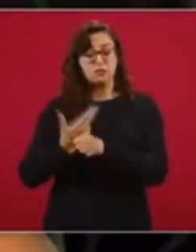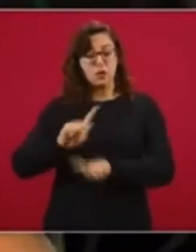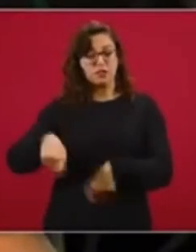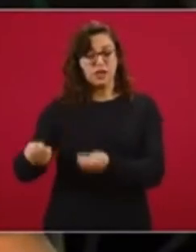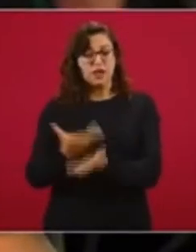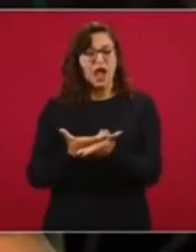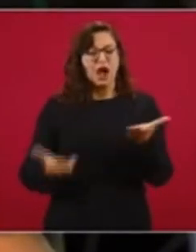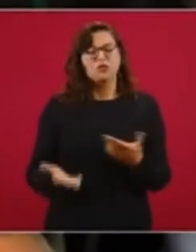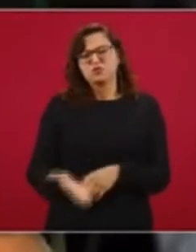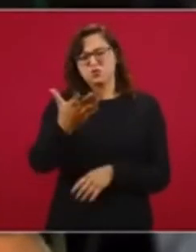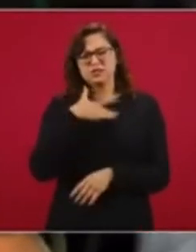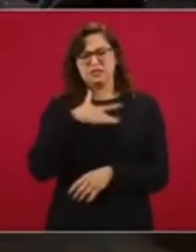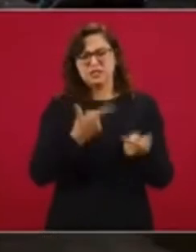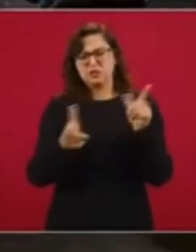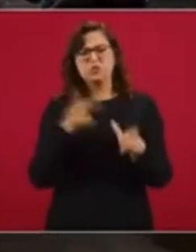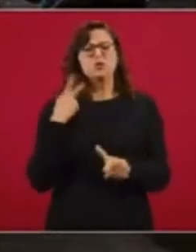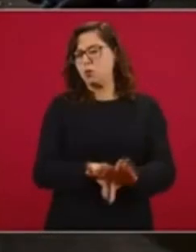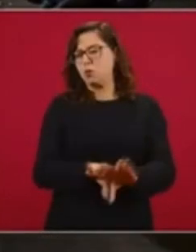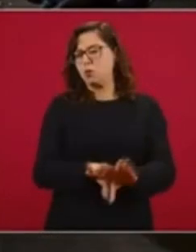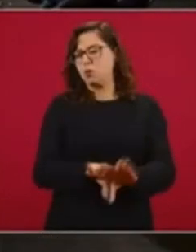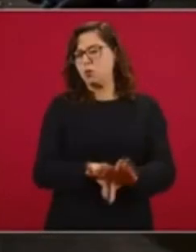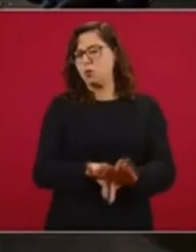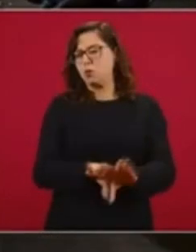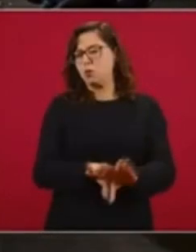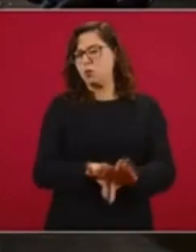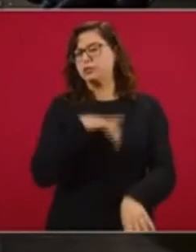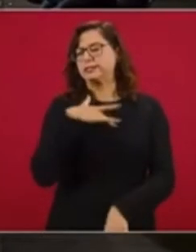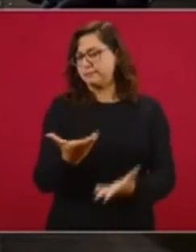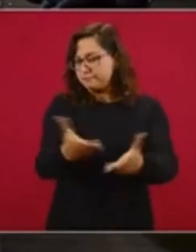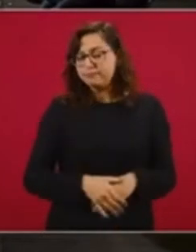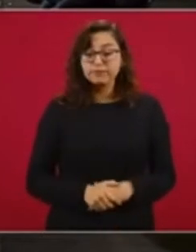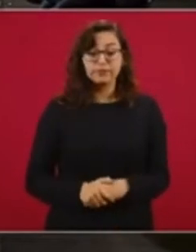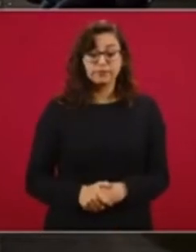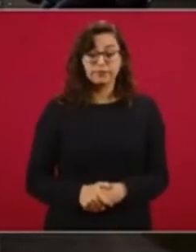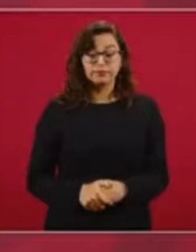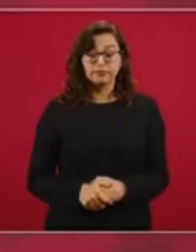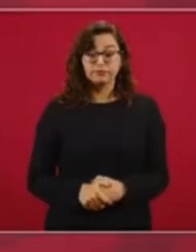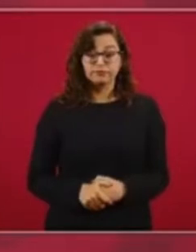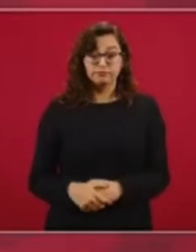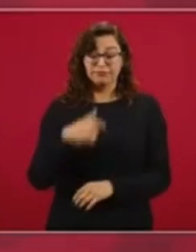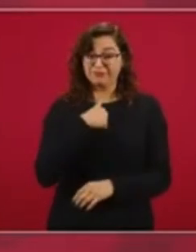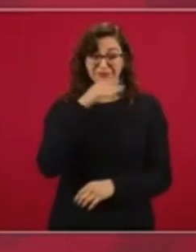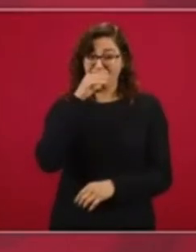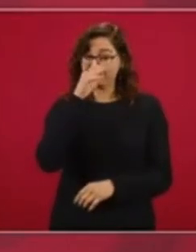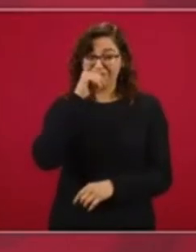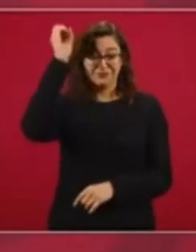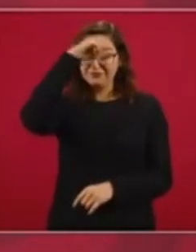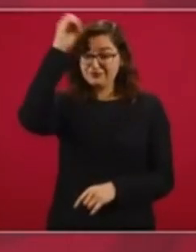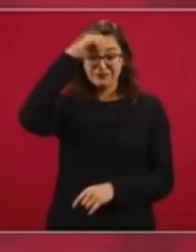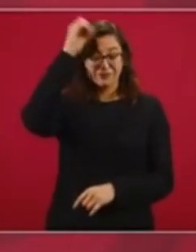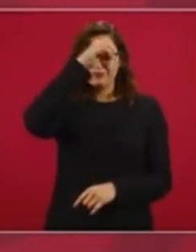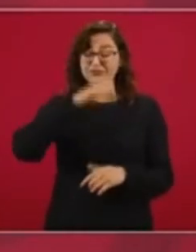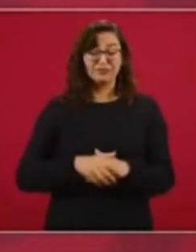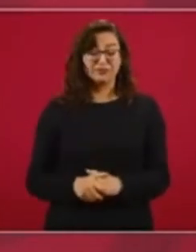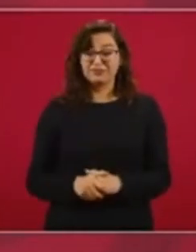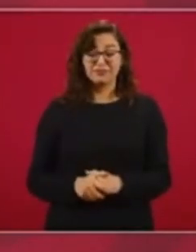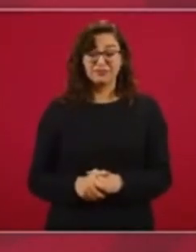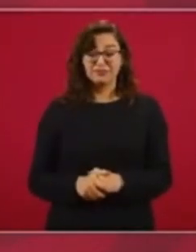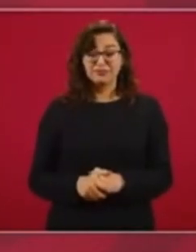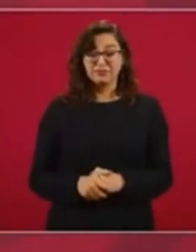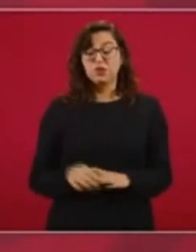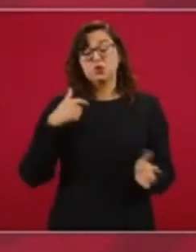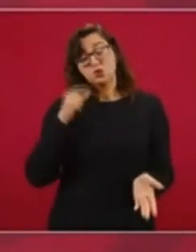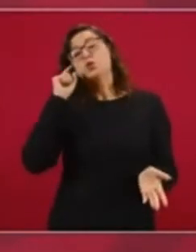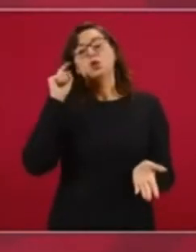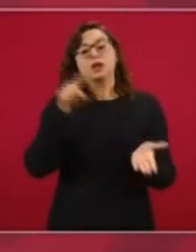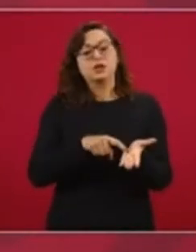¿cómo ve esta situación que se está llevando a cabo en Morena? Yo no opino sobre esto. Sí creo que se tienen que poner por